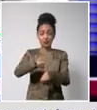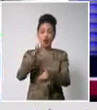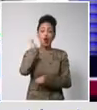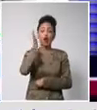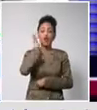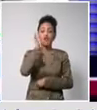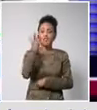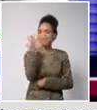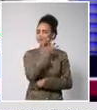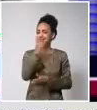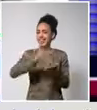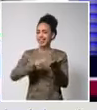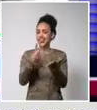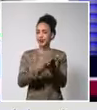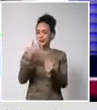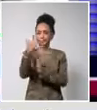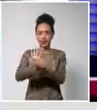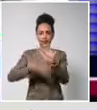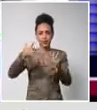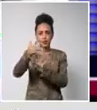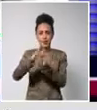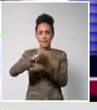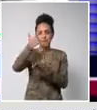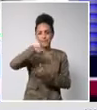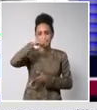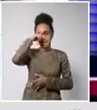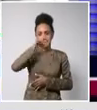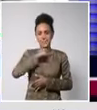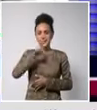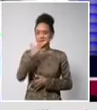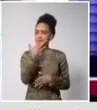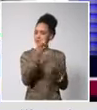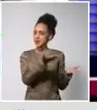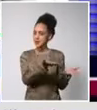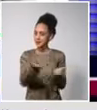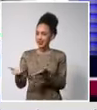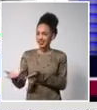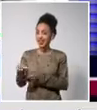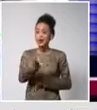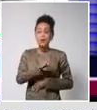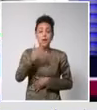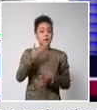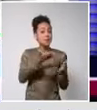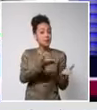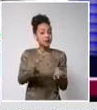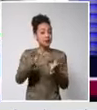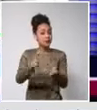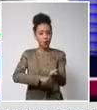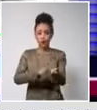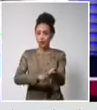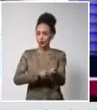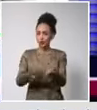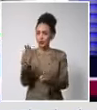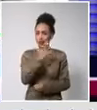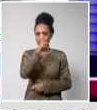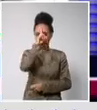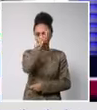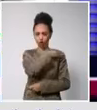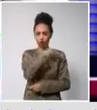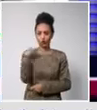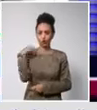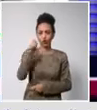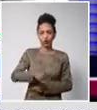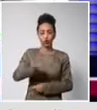la intérprete de lengua de señas, Maciel Suárez, bienvenida, y le doy la bienvenida como cada mañana ya al doctor Francisco Durán